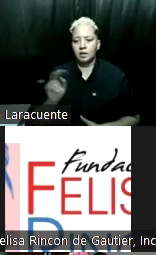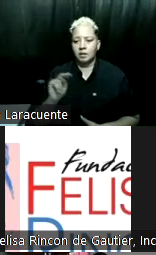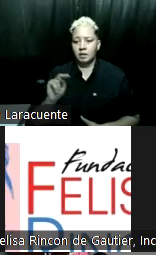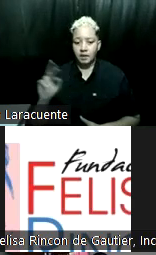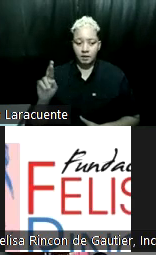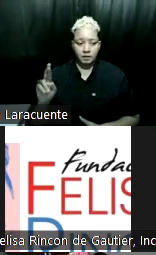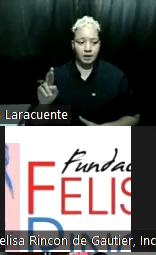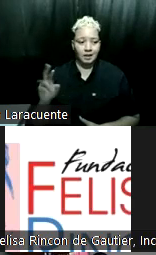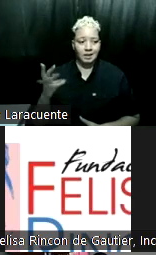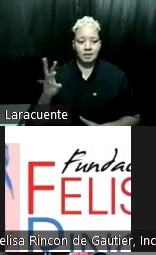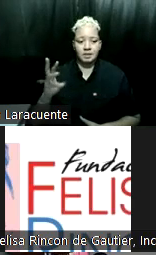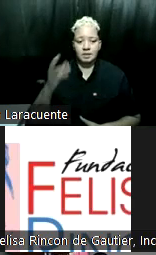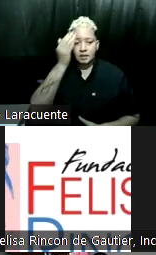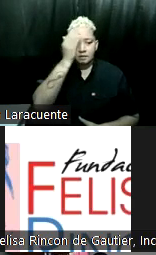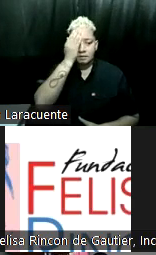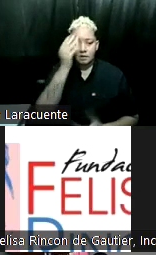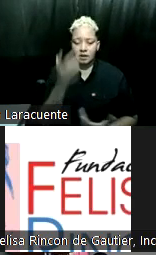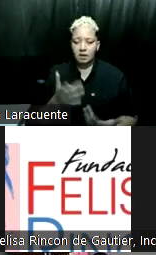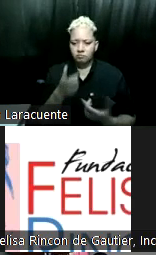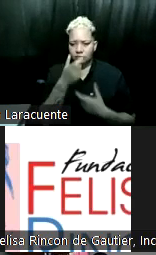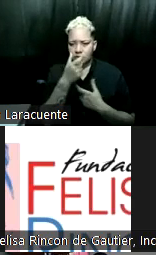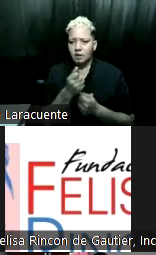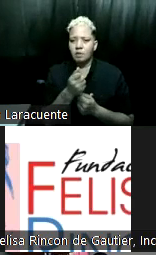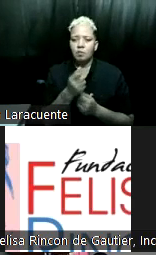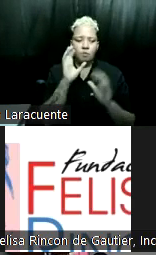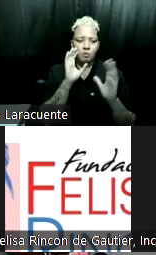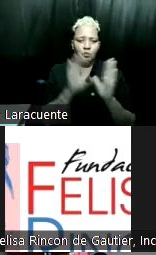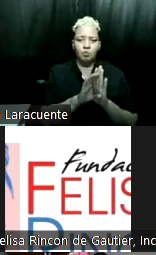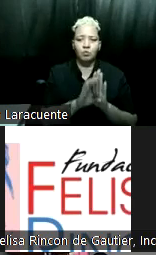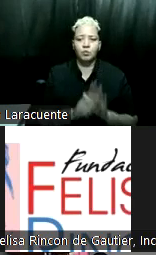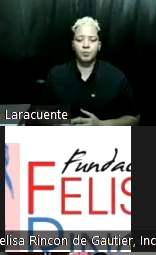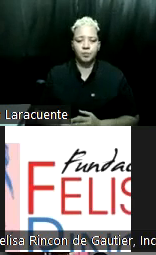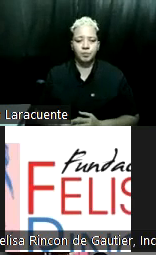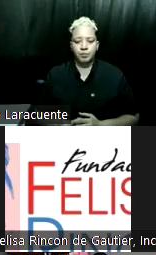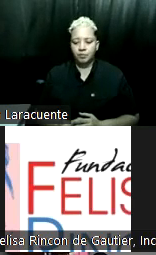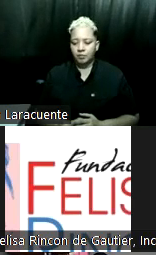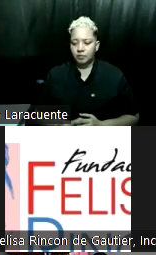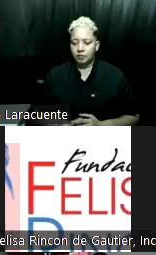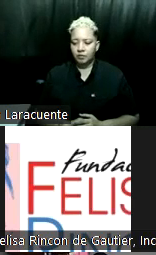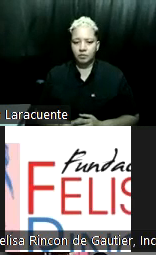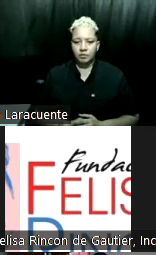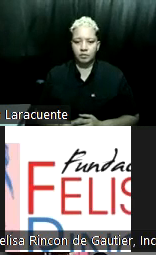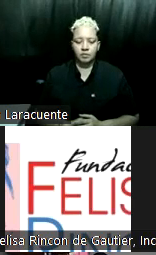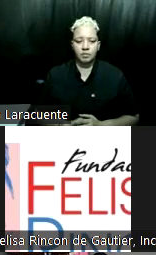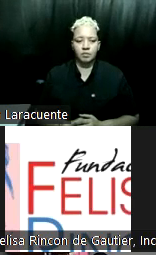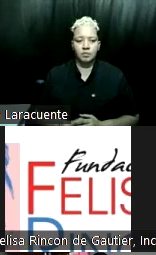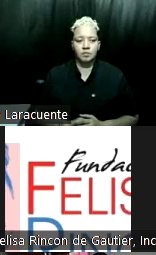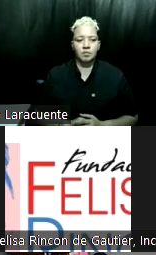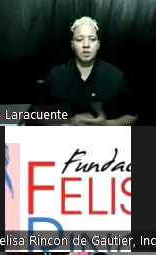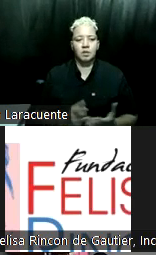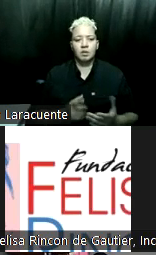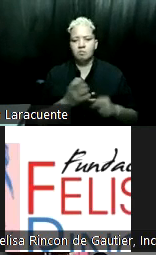de los Piratas de Quebradillas. Una interesante fotografía que no databa año, pero era de esos